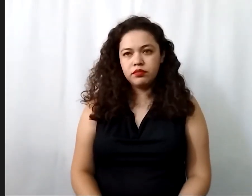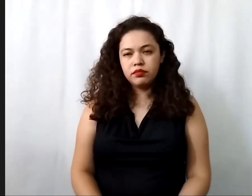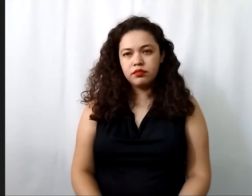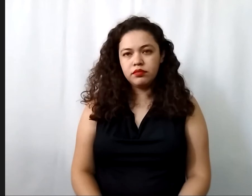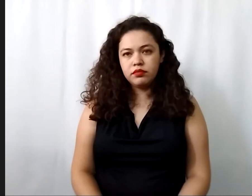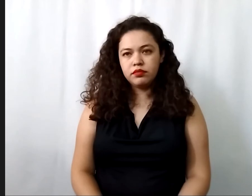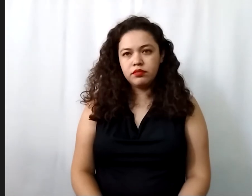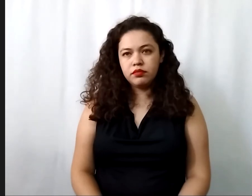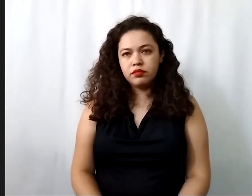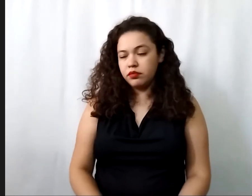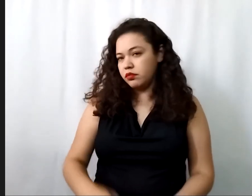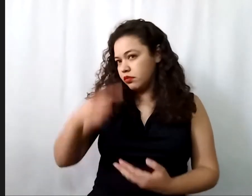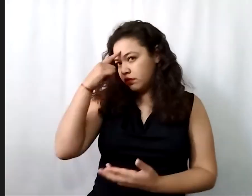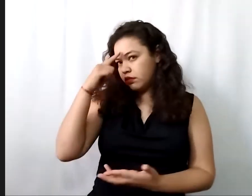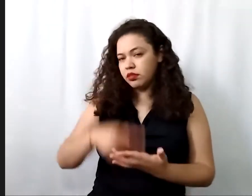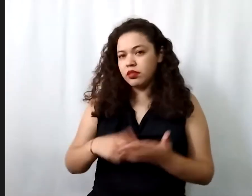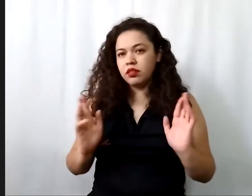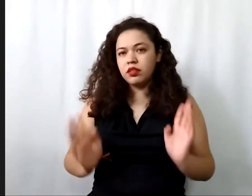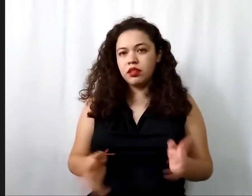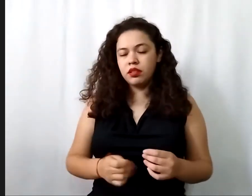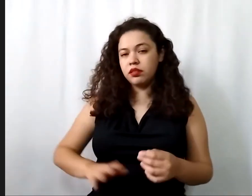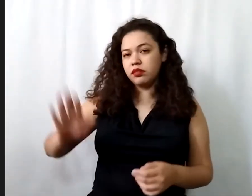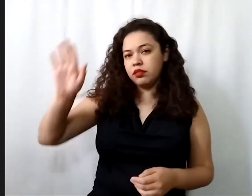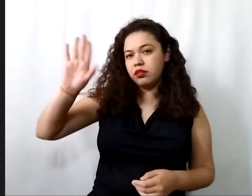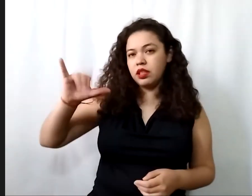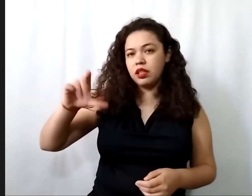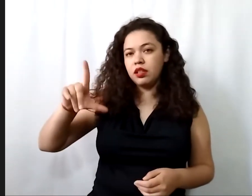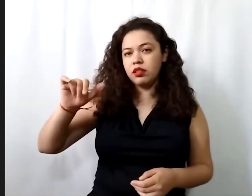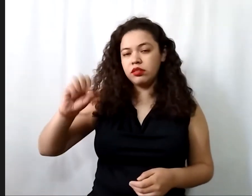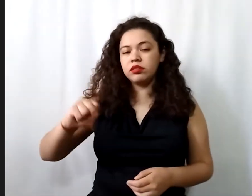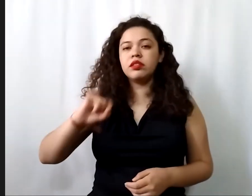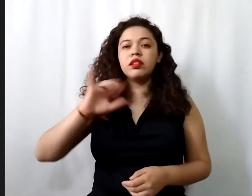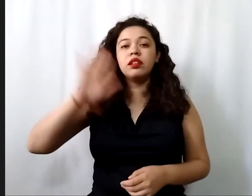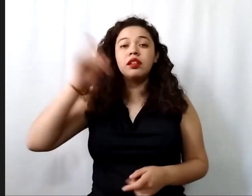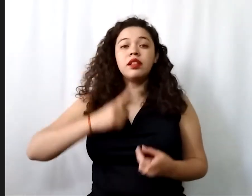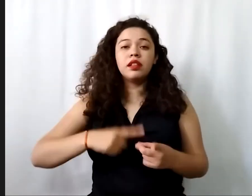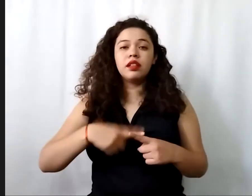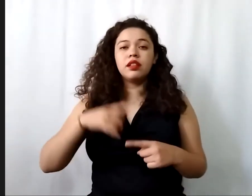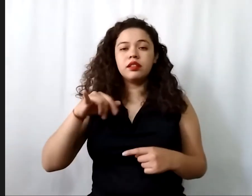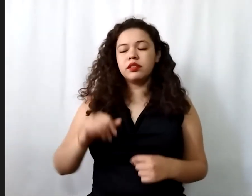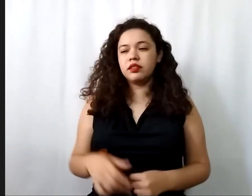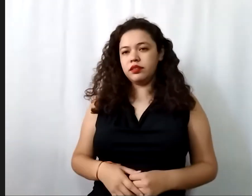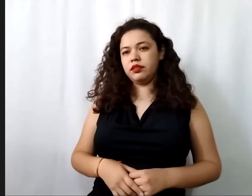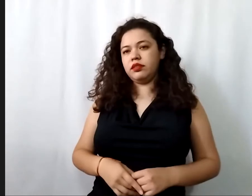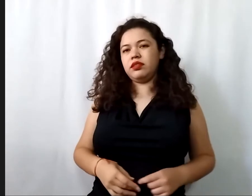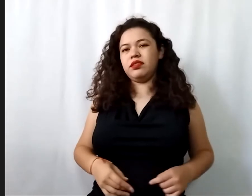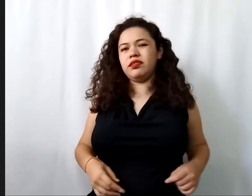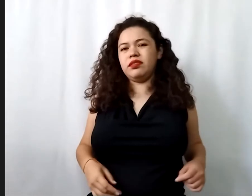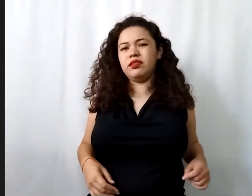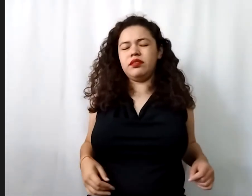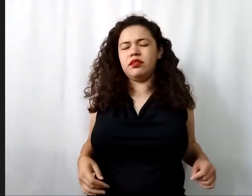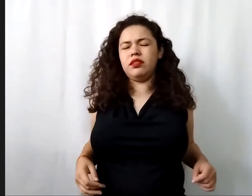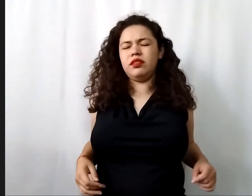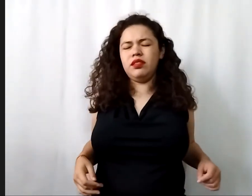Y creo que ¿quién había levantado la mano, Carlos? Yo, sí. Sí, por favor. En cuanto al tema del contador,